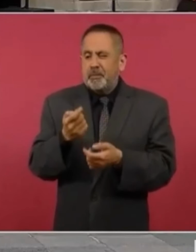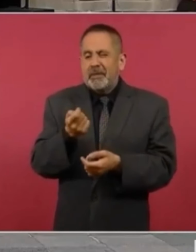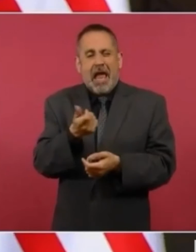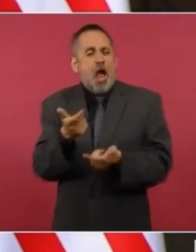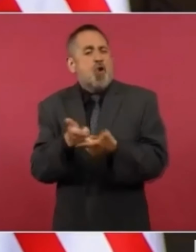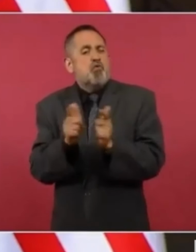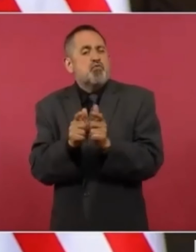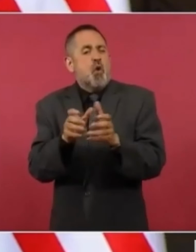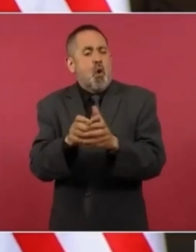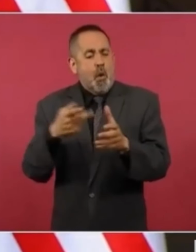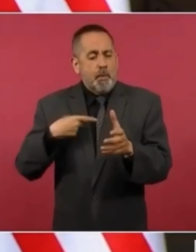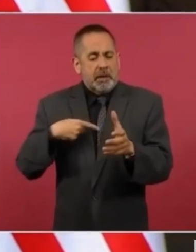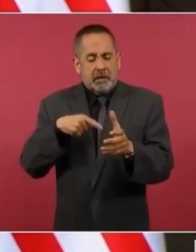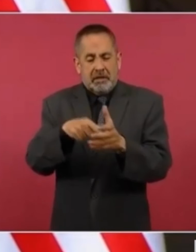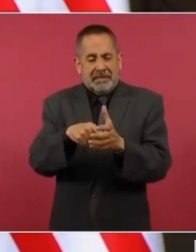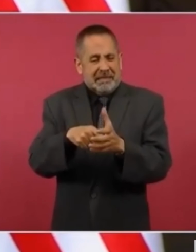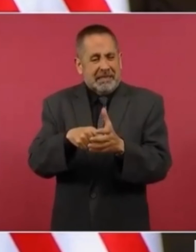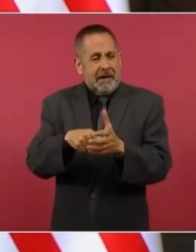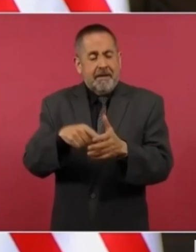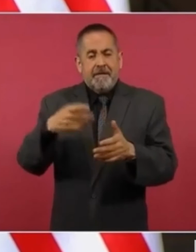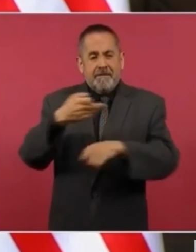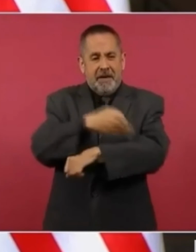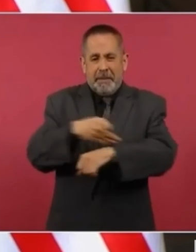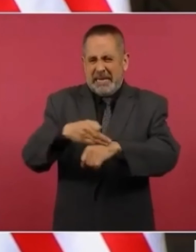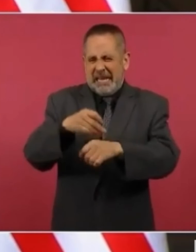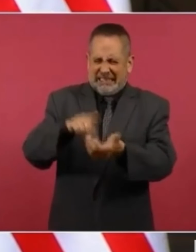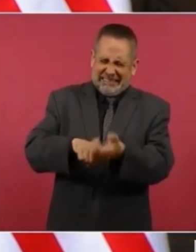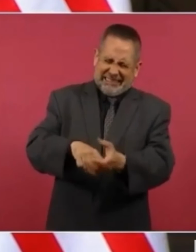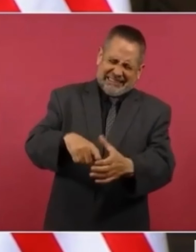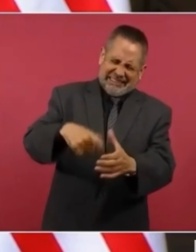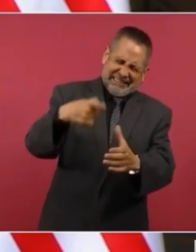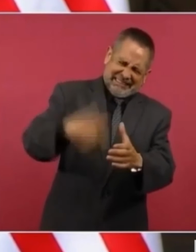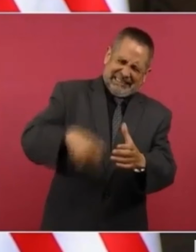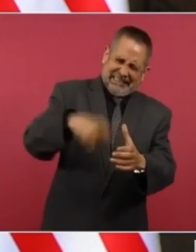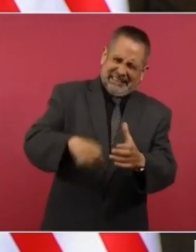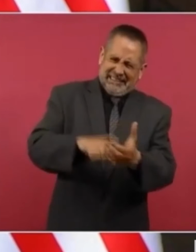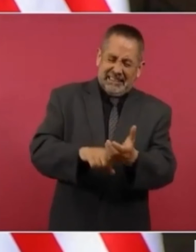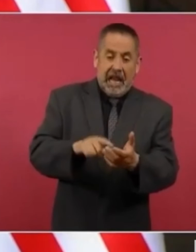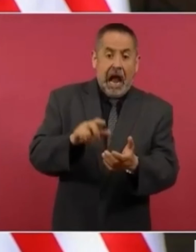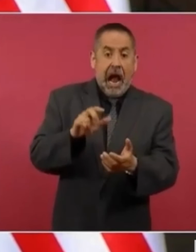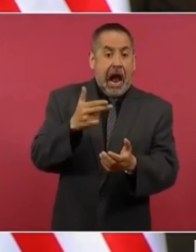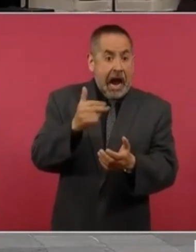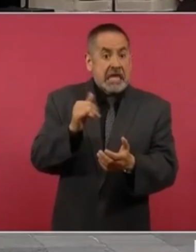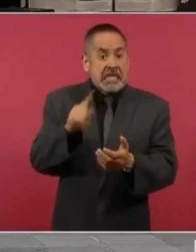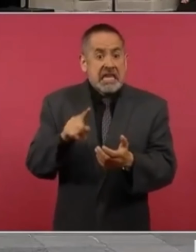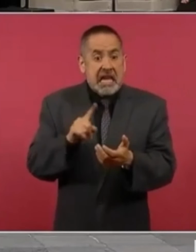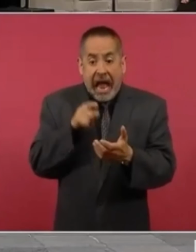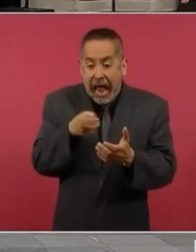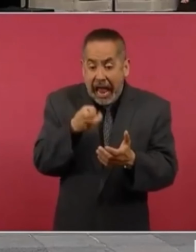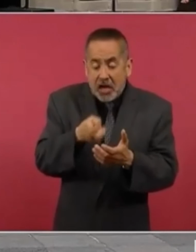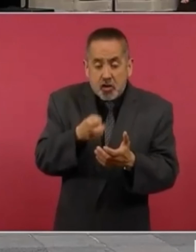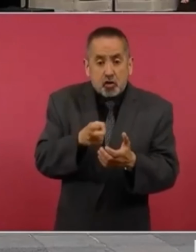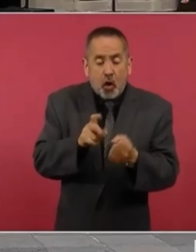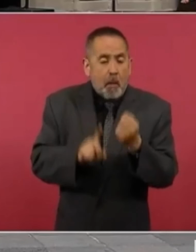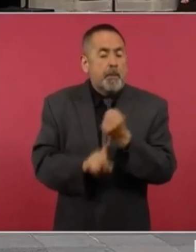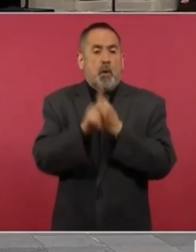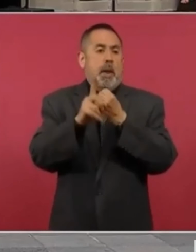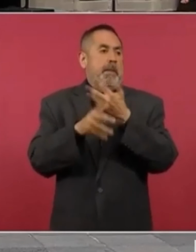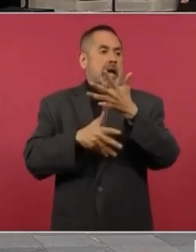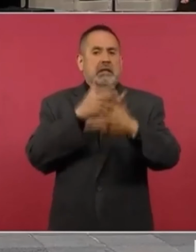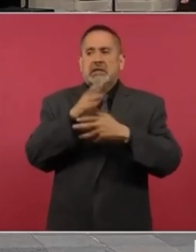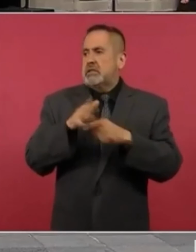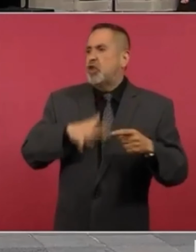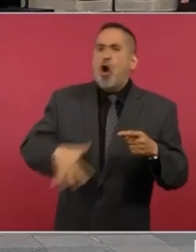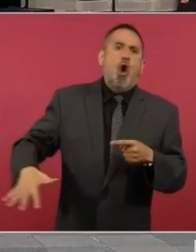pequeño de familias muy acaudaladas en Haití han causado gran parte del